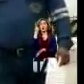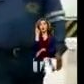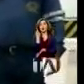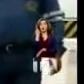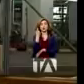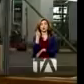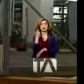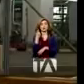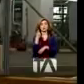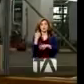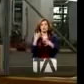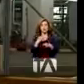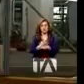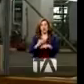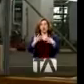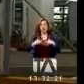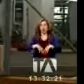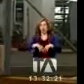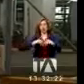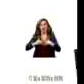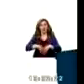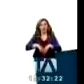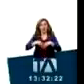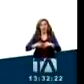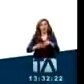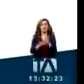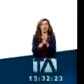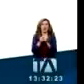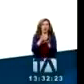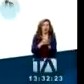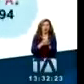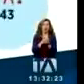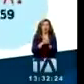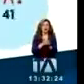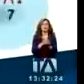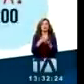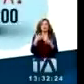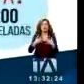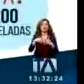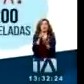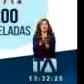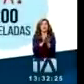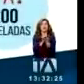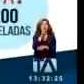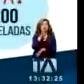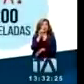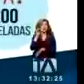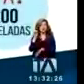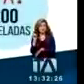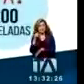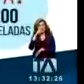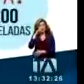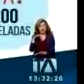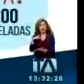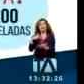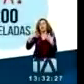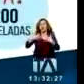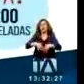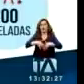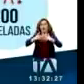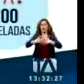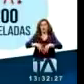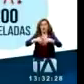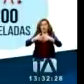a menos de la mitad de su capacidad, pues está diseñada para procesar 200 toneladas métricas de gas natural extraído por